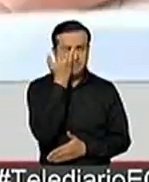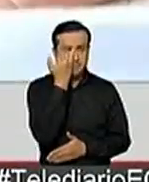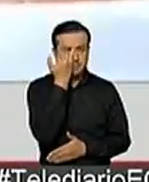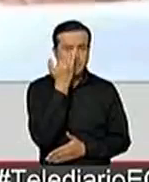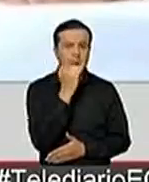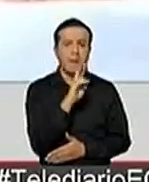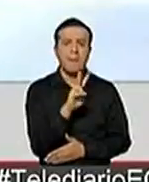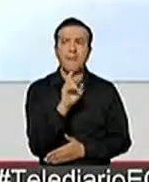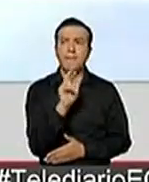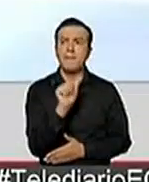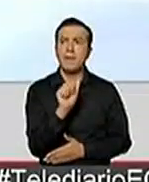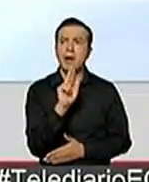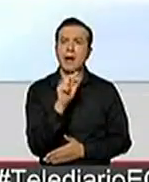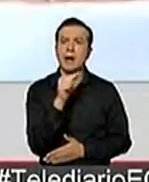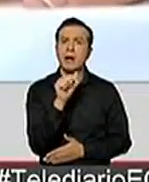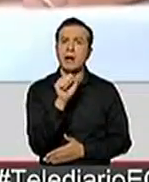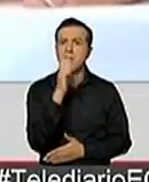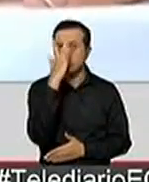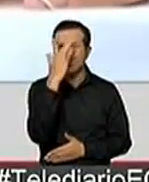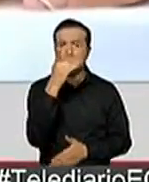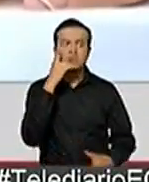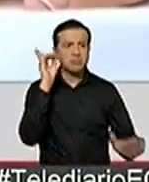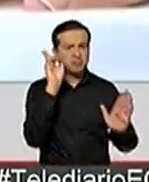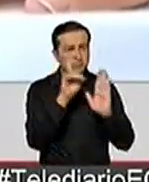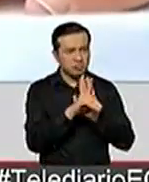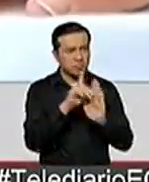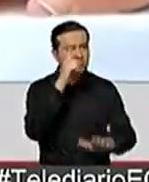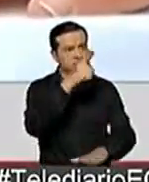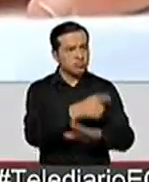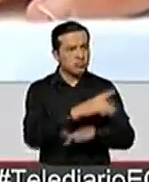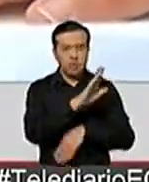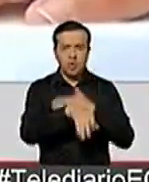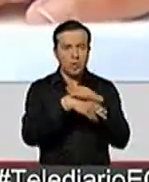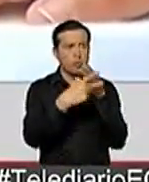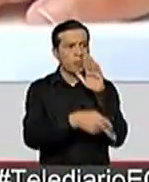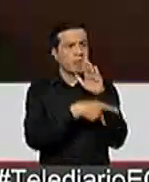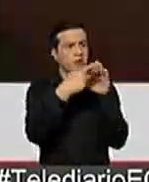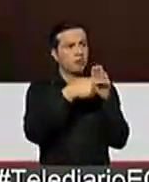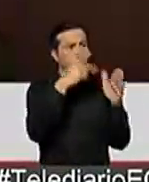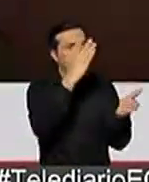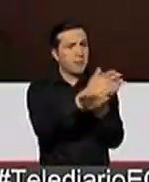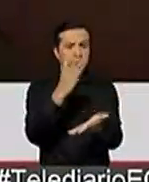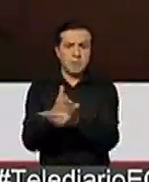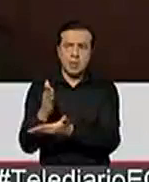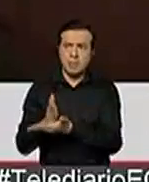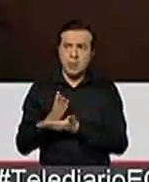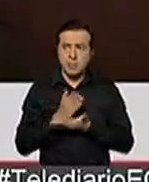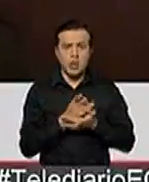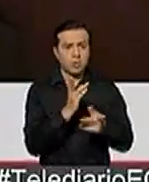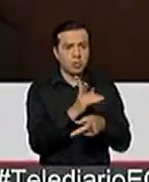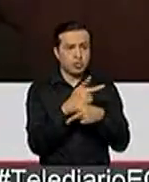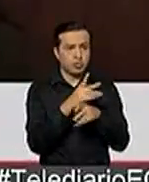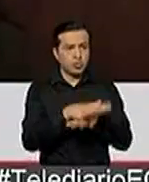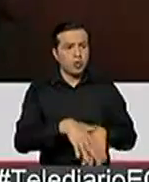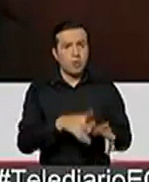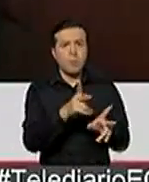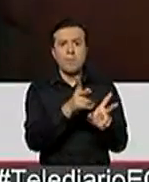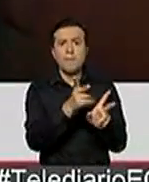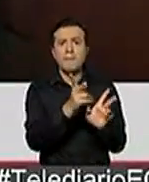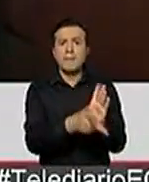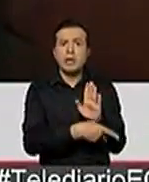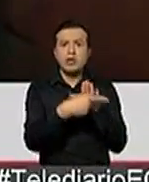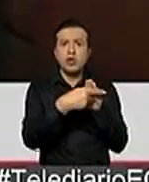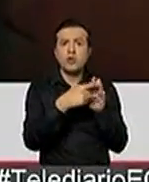sus declaraciones ante la prensa tras ordenar el cierre de todas las llaves de petróleo que motivó la suspensión de la producción de pozos petroleros y